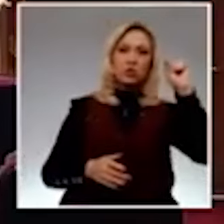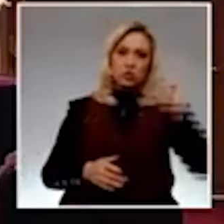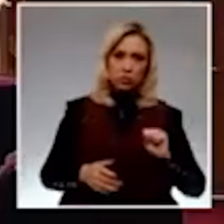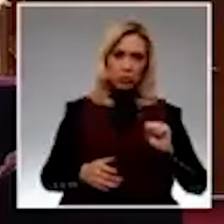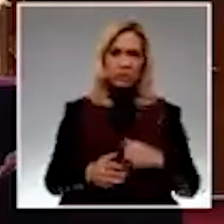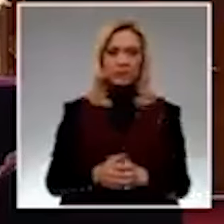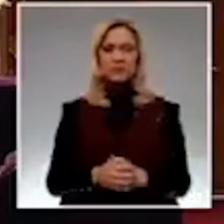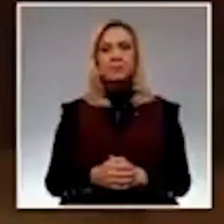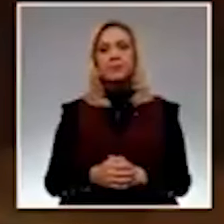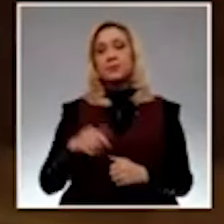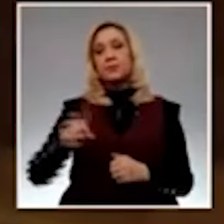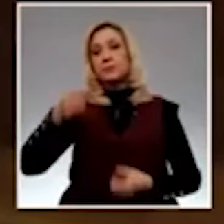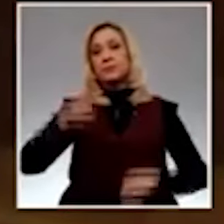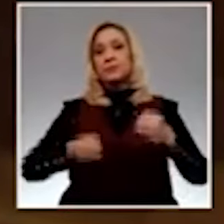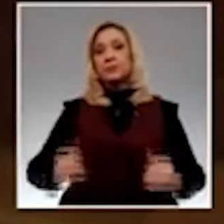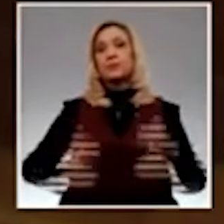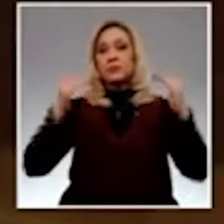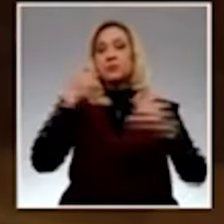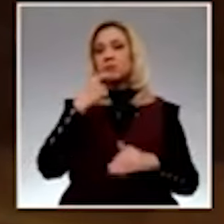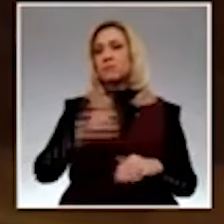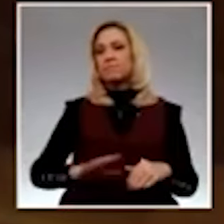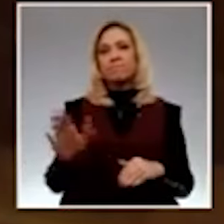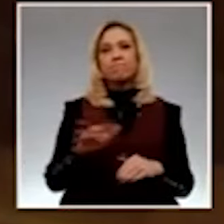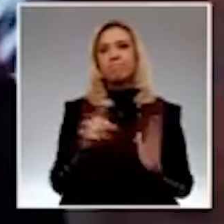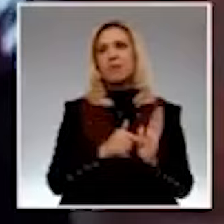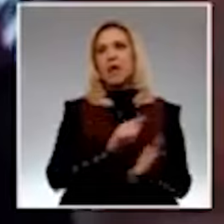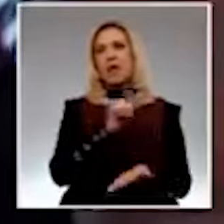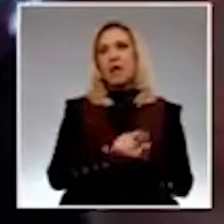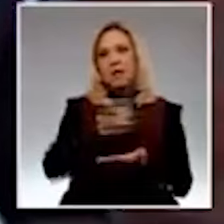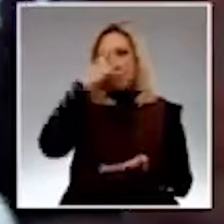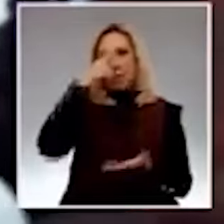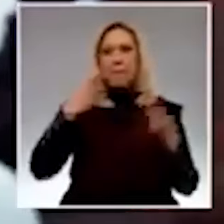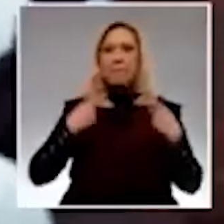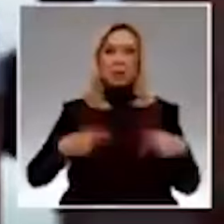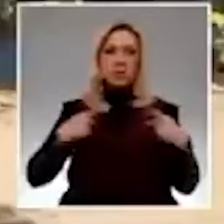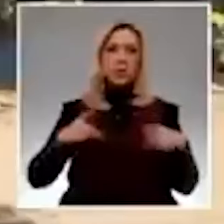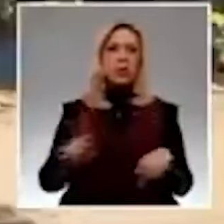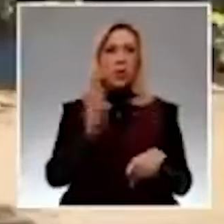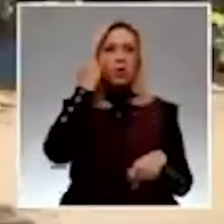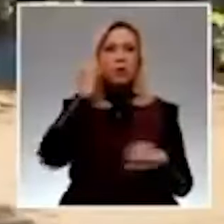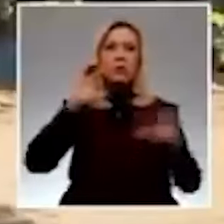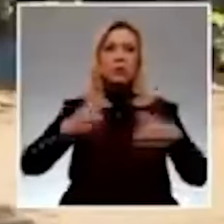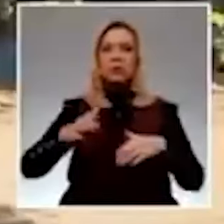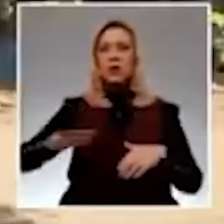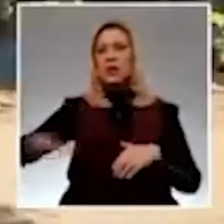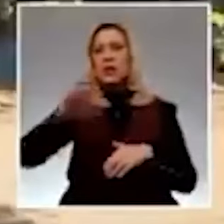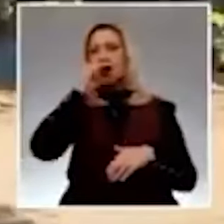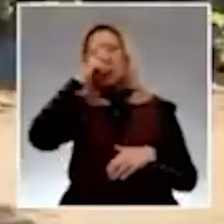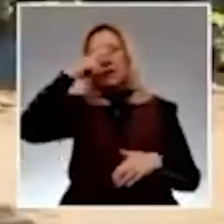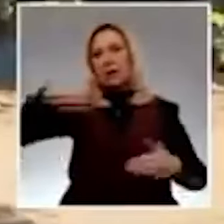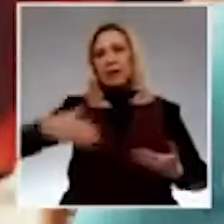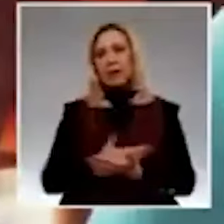El Pleno de la Corte declaró inválida la Ley de Derechos de las Personas, Pueblos, Comunidades Indígenas y Afromexicanas de Baja